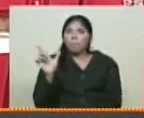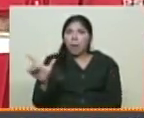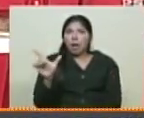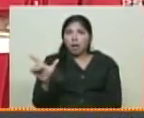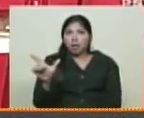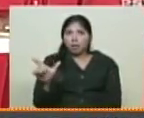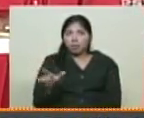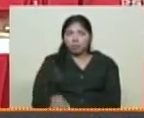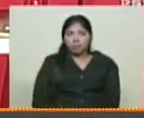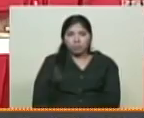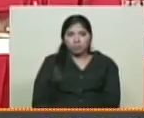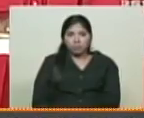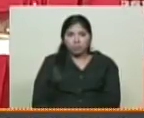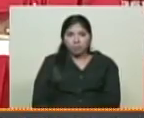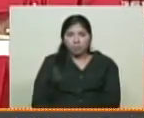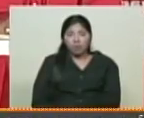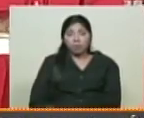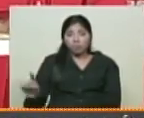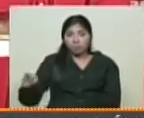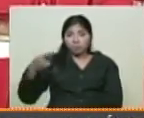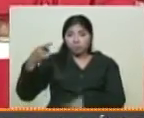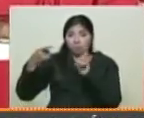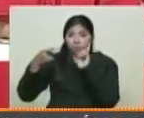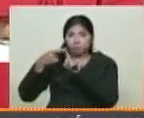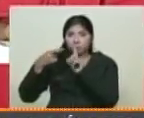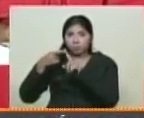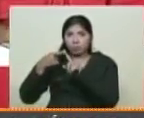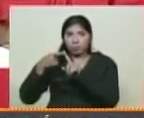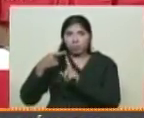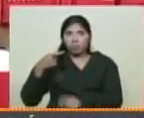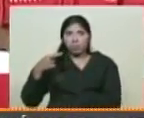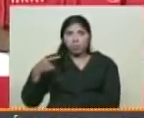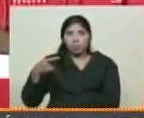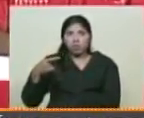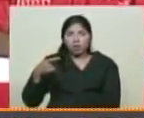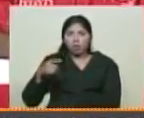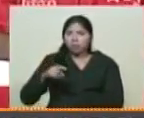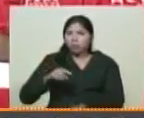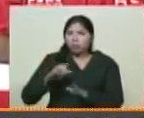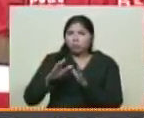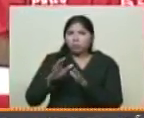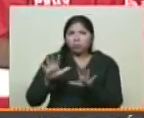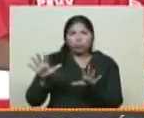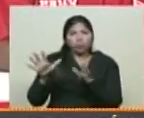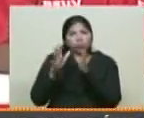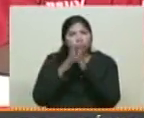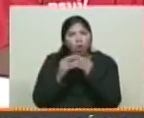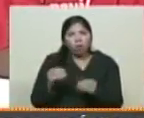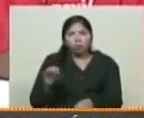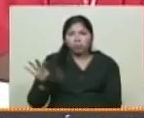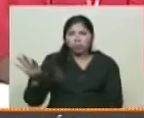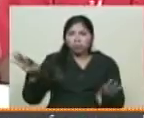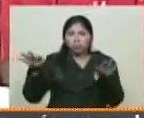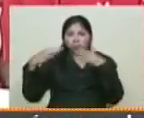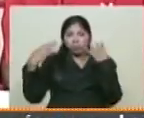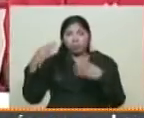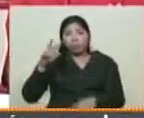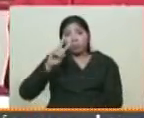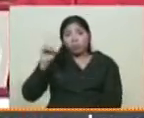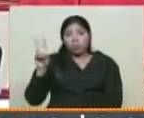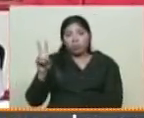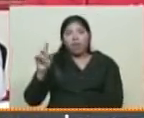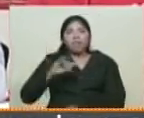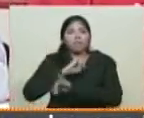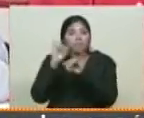de Venezuela, en primer lugar queremos desearle a todo el pueblo de Venezuela un feliz año